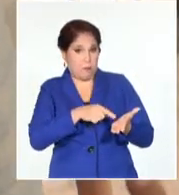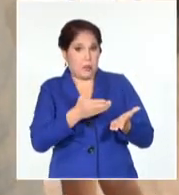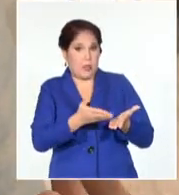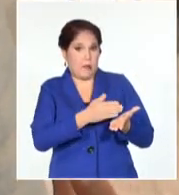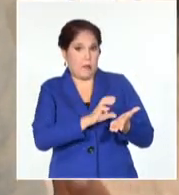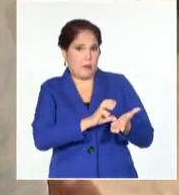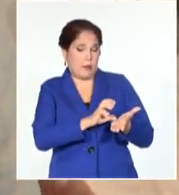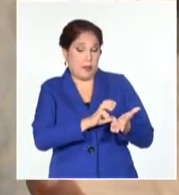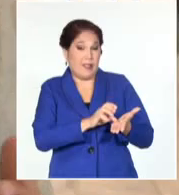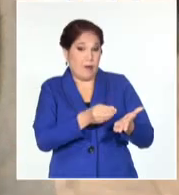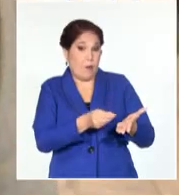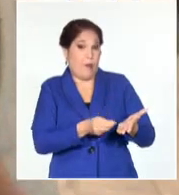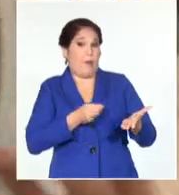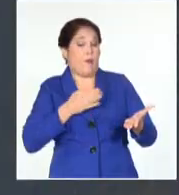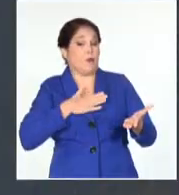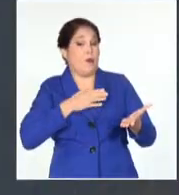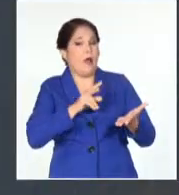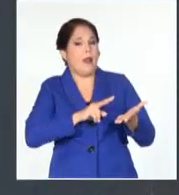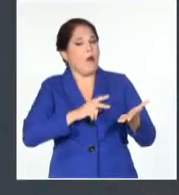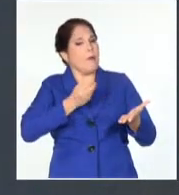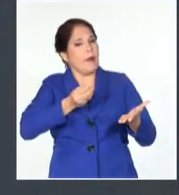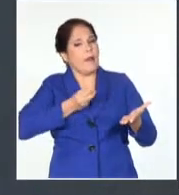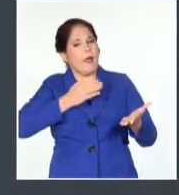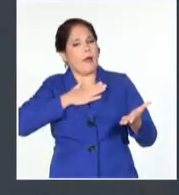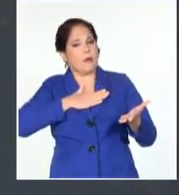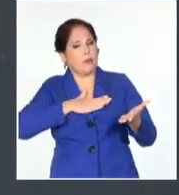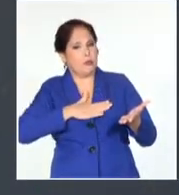la herramienta, el libro,